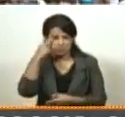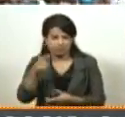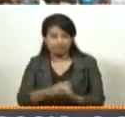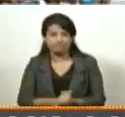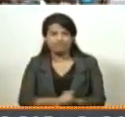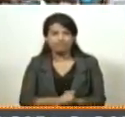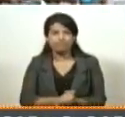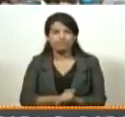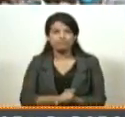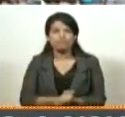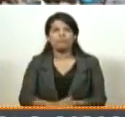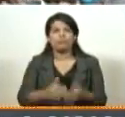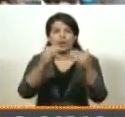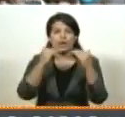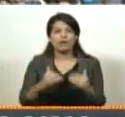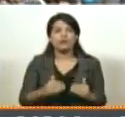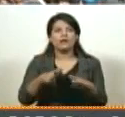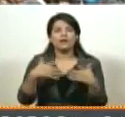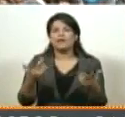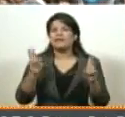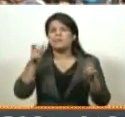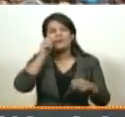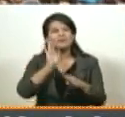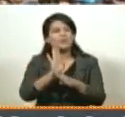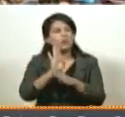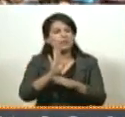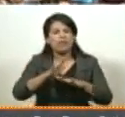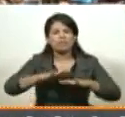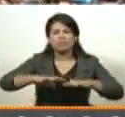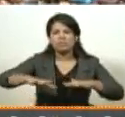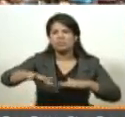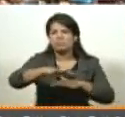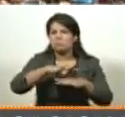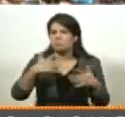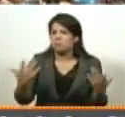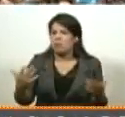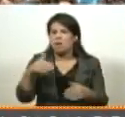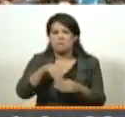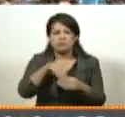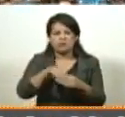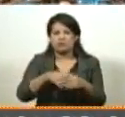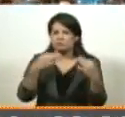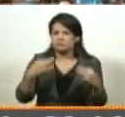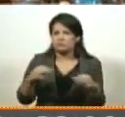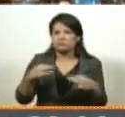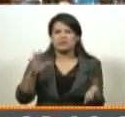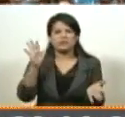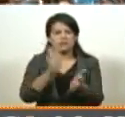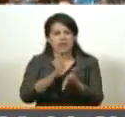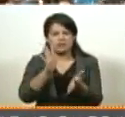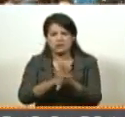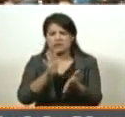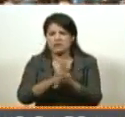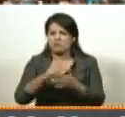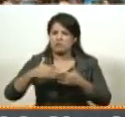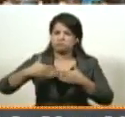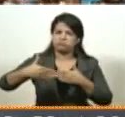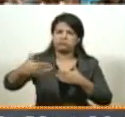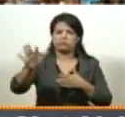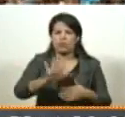la seguridad, mira, el evento electoral se ha desarrollado en gran tranquilidad en todo el